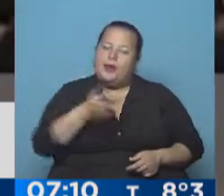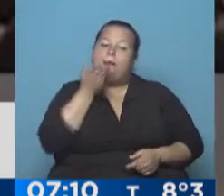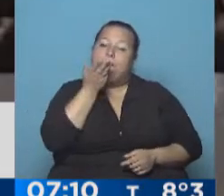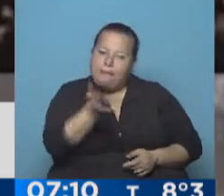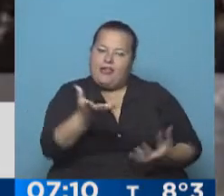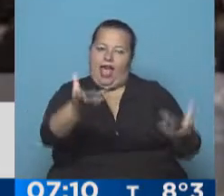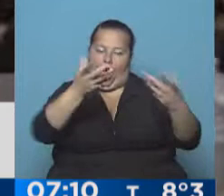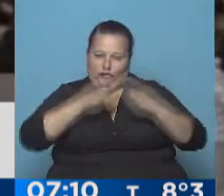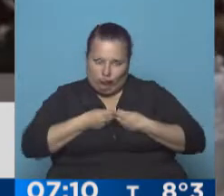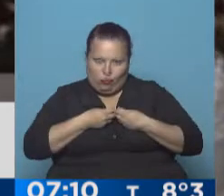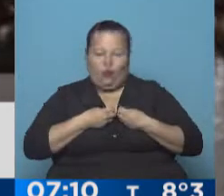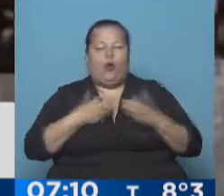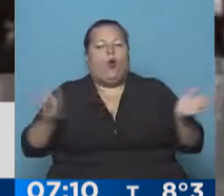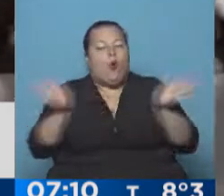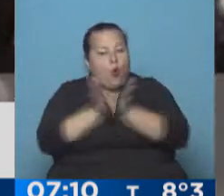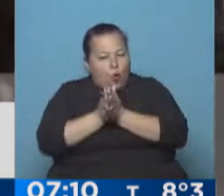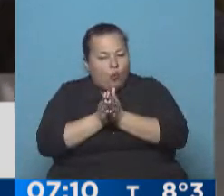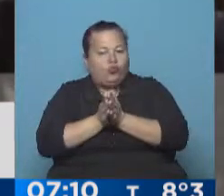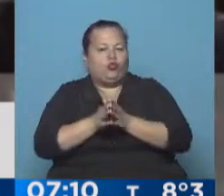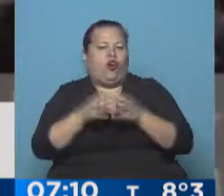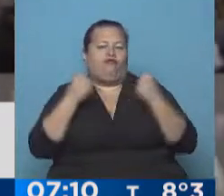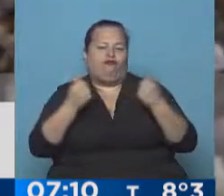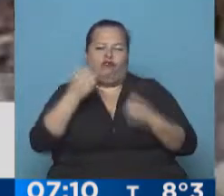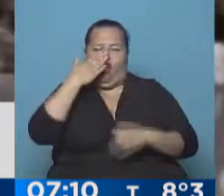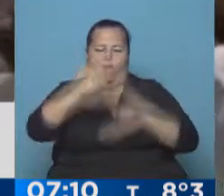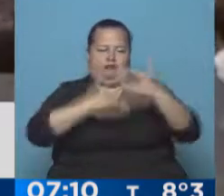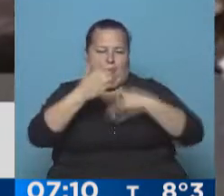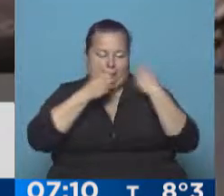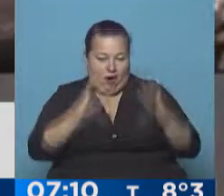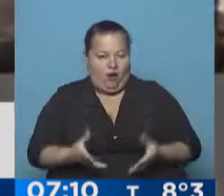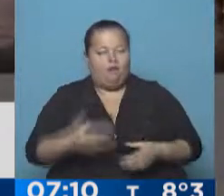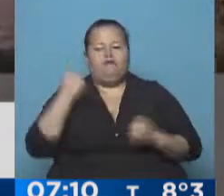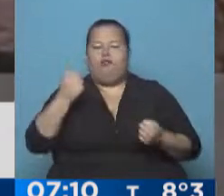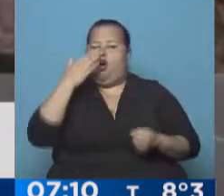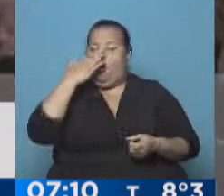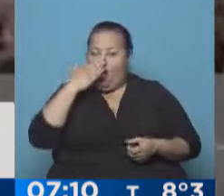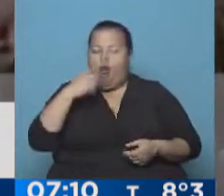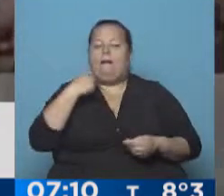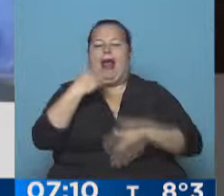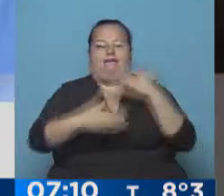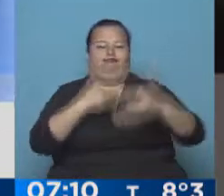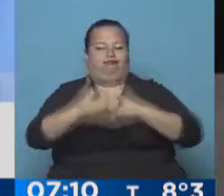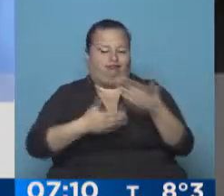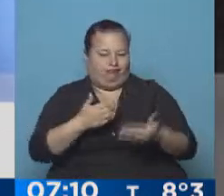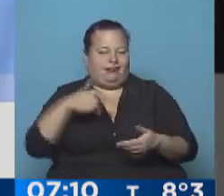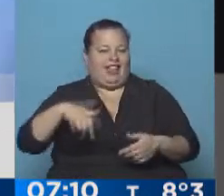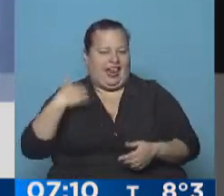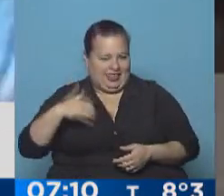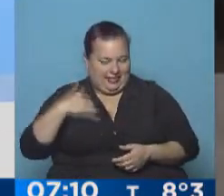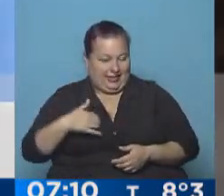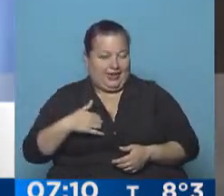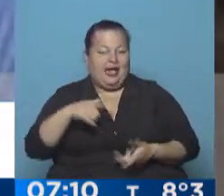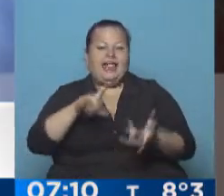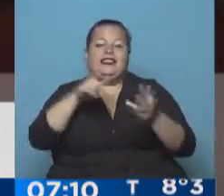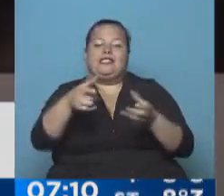pedirles que nos ayuden a que juntos hagamos un cordobazo del crecimiento, un gran cordobazo del desarrollo de la Argentina. Esta